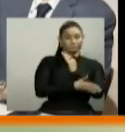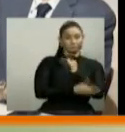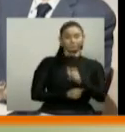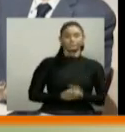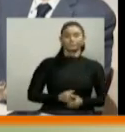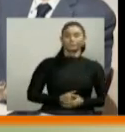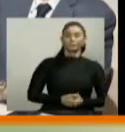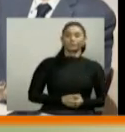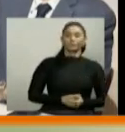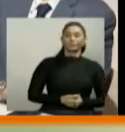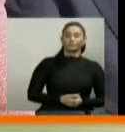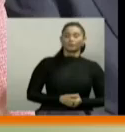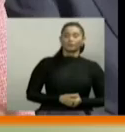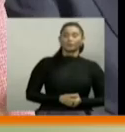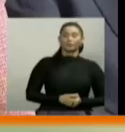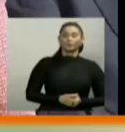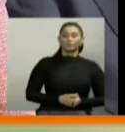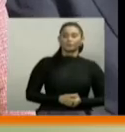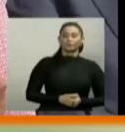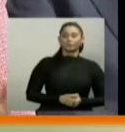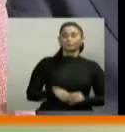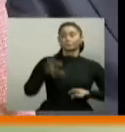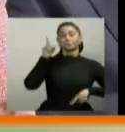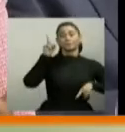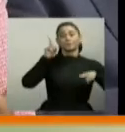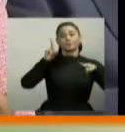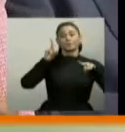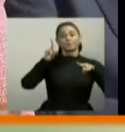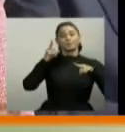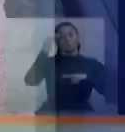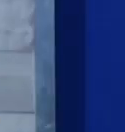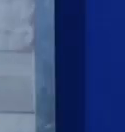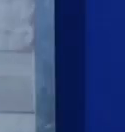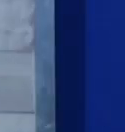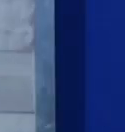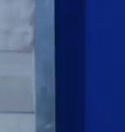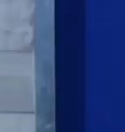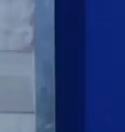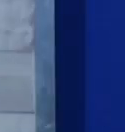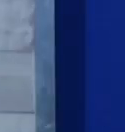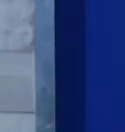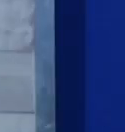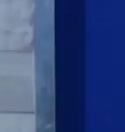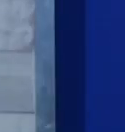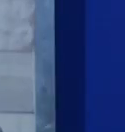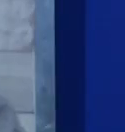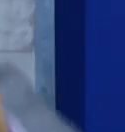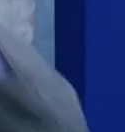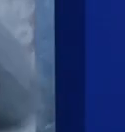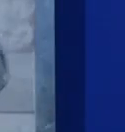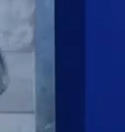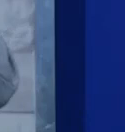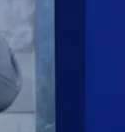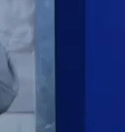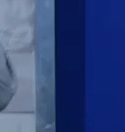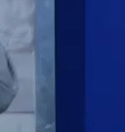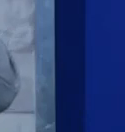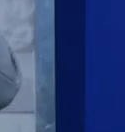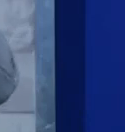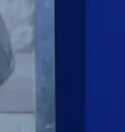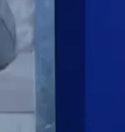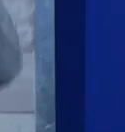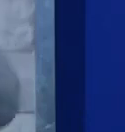gente que estaba interno y que se estaban muriendo era que no estaban vacunados. Y adivina qué, ayer, y eso está, eso estuvo en primera